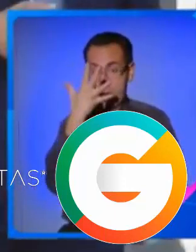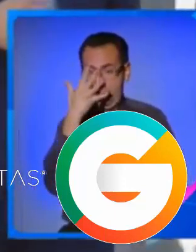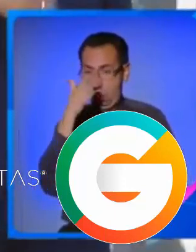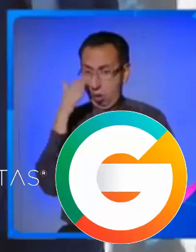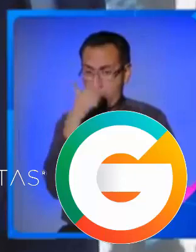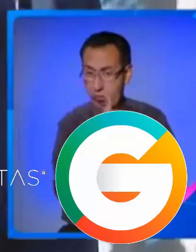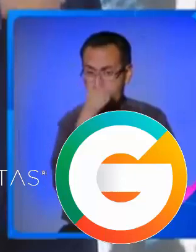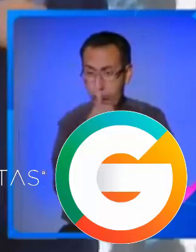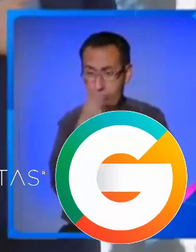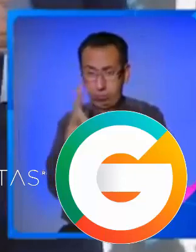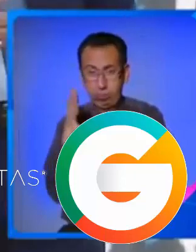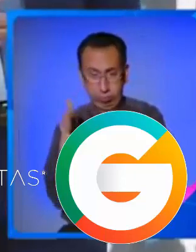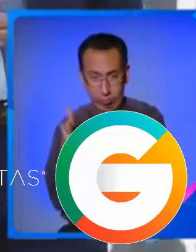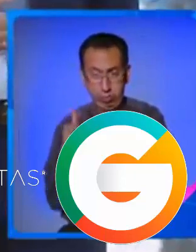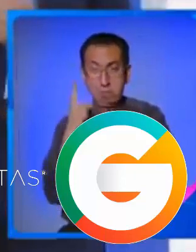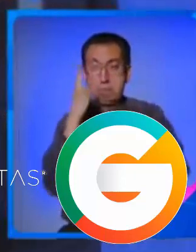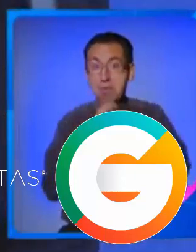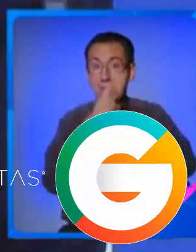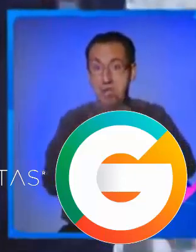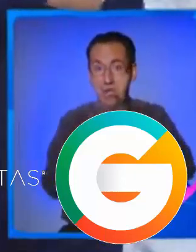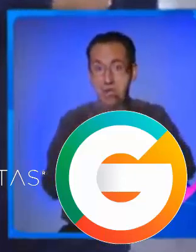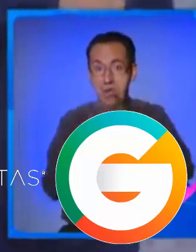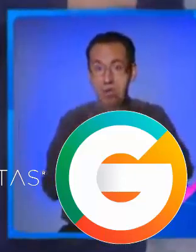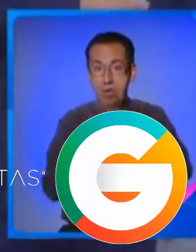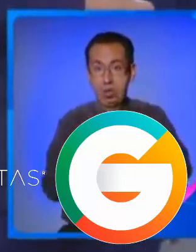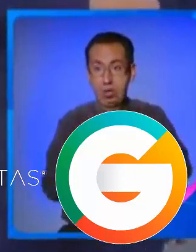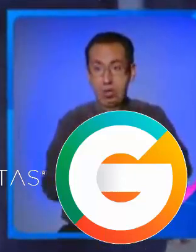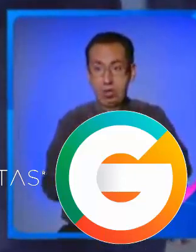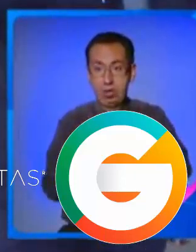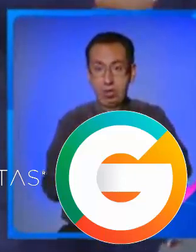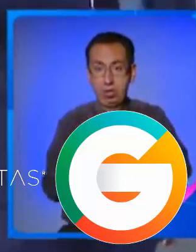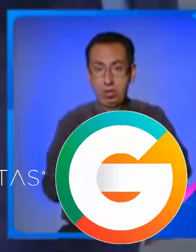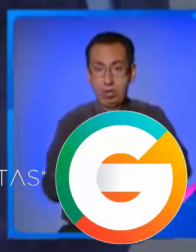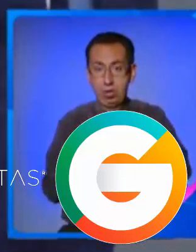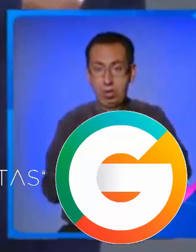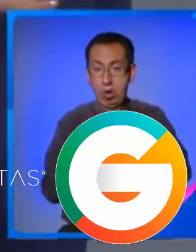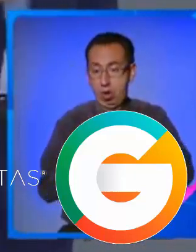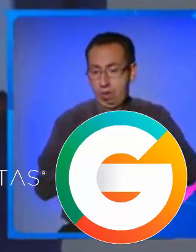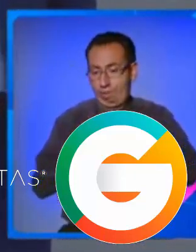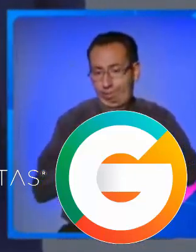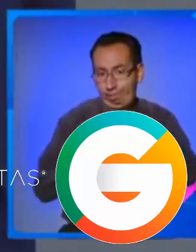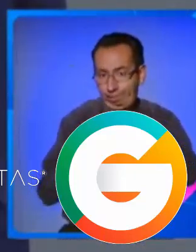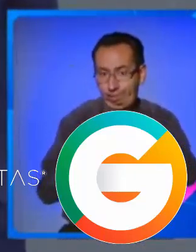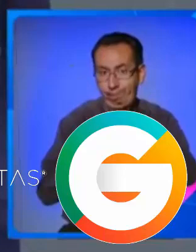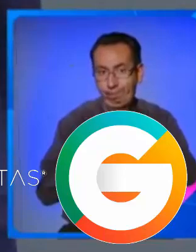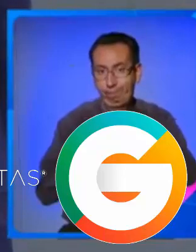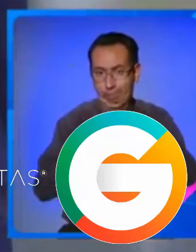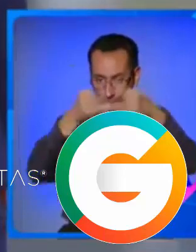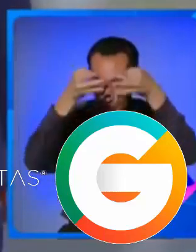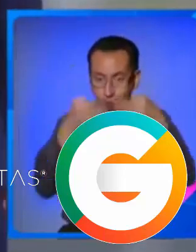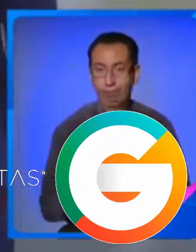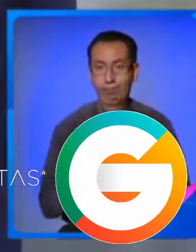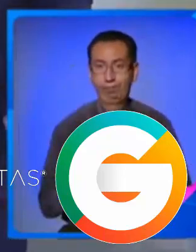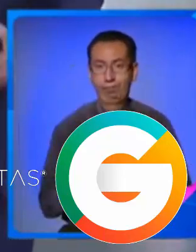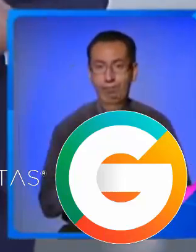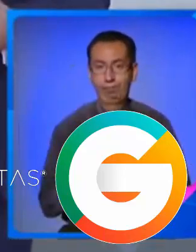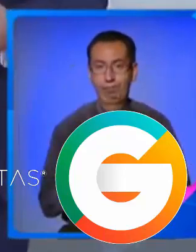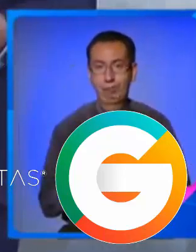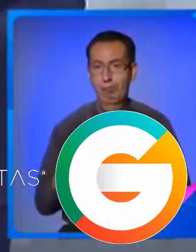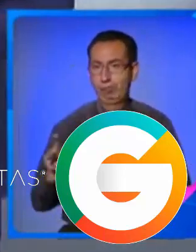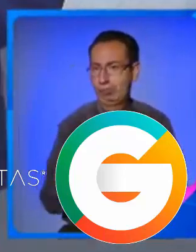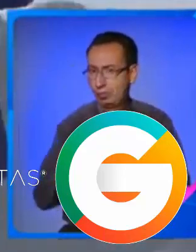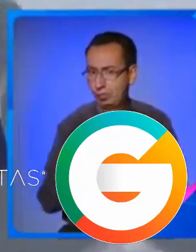claros. El primero, establecer una coordinación estrecha, efectiva y de